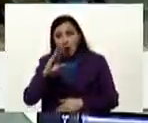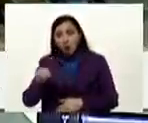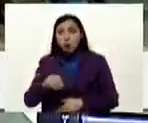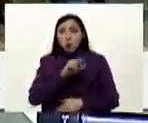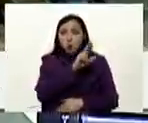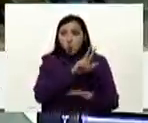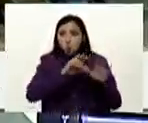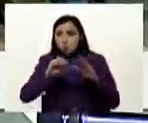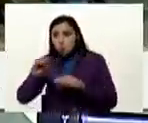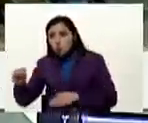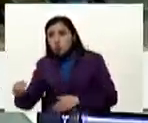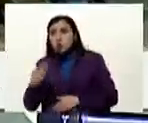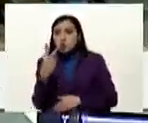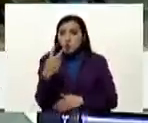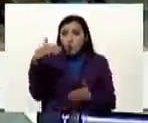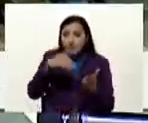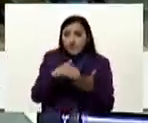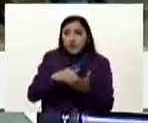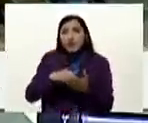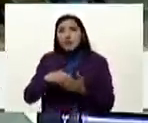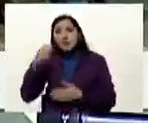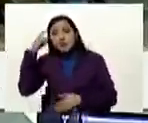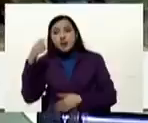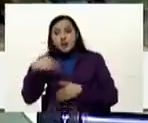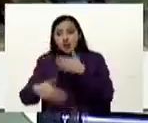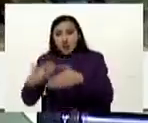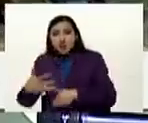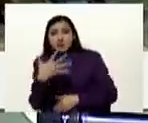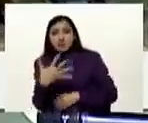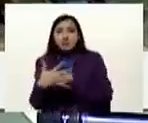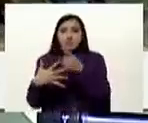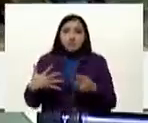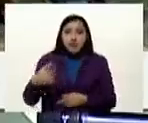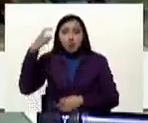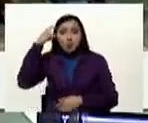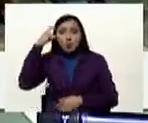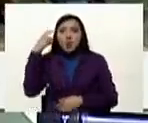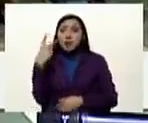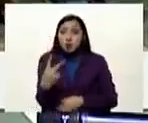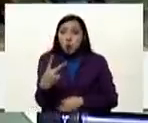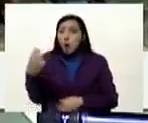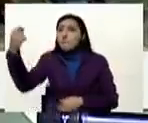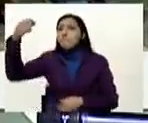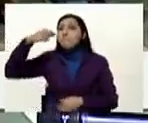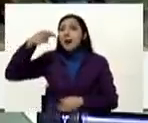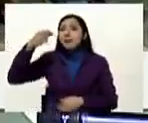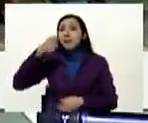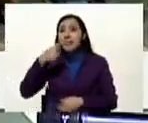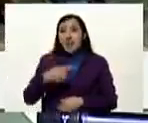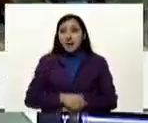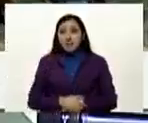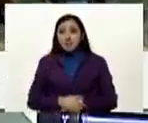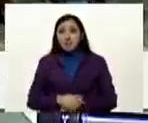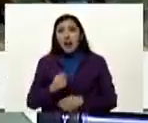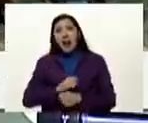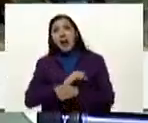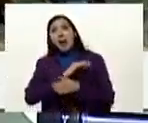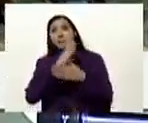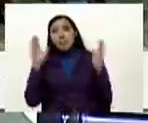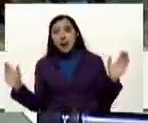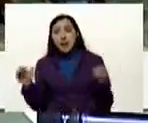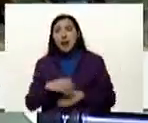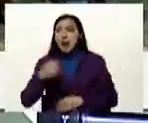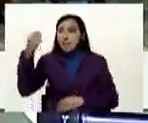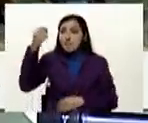miligramos dos veces al día por 5 días. Son dos pastillitas. Usted se mete pum en la mañana